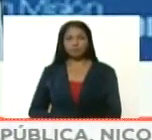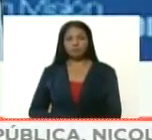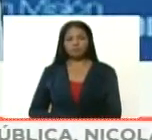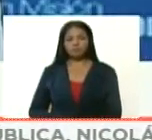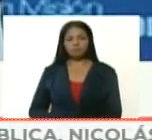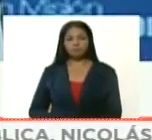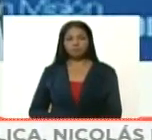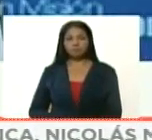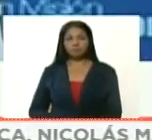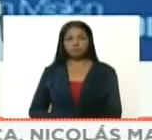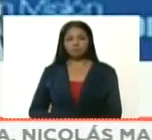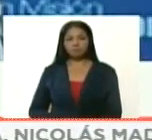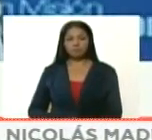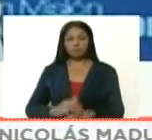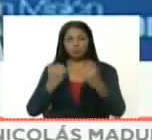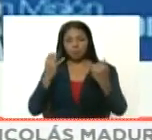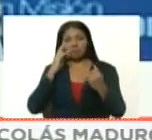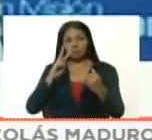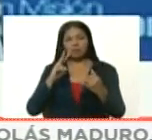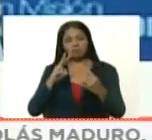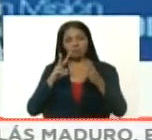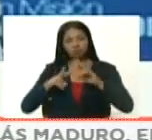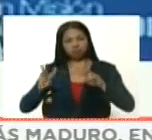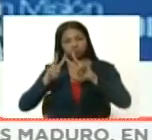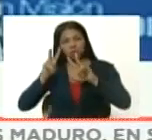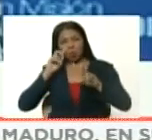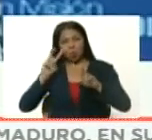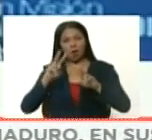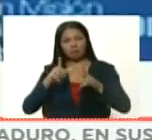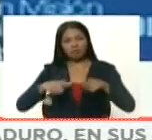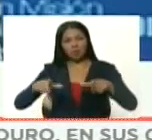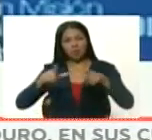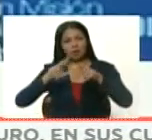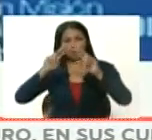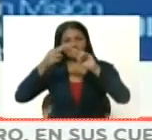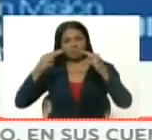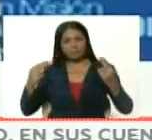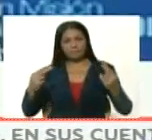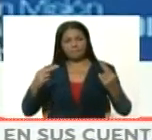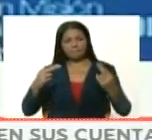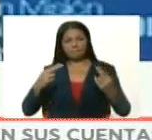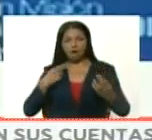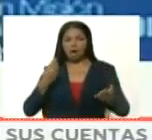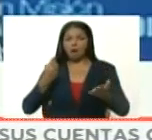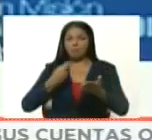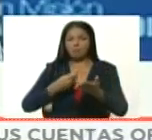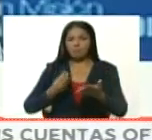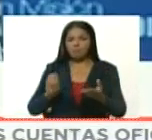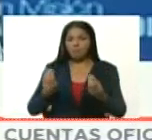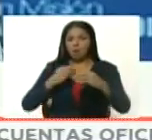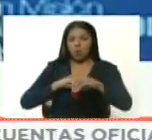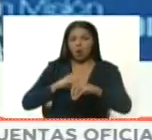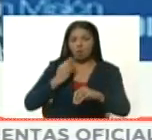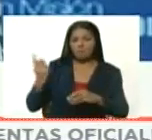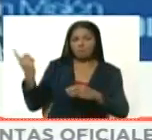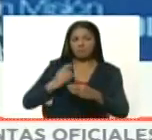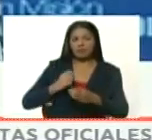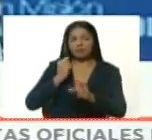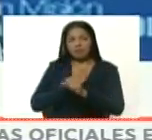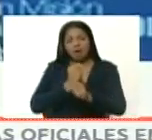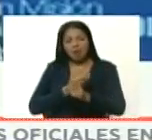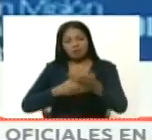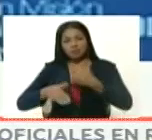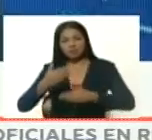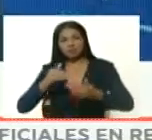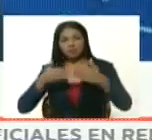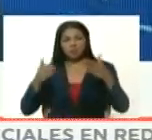Ahora, viendo las virtudes de los cuadrantes de paz, está proponiendo que vengamos y trabajemos los servicios